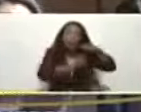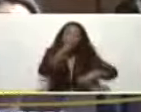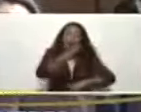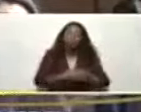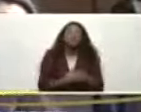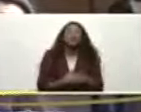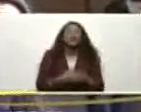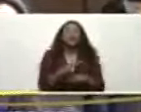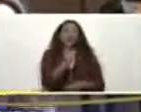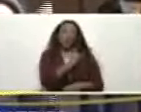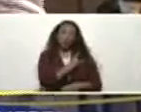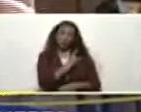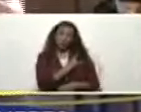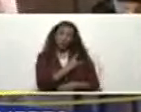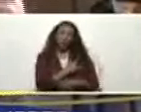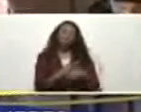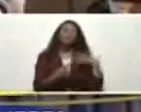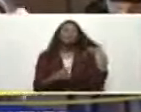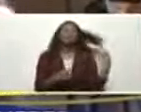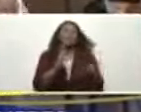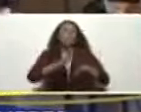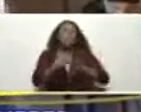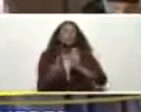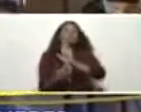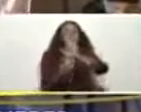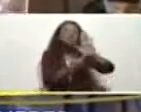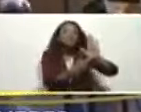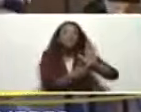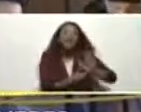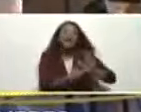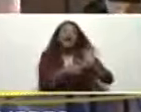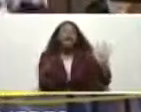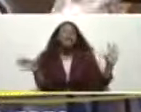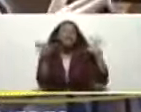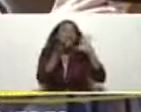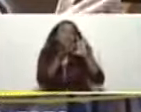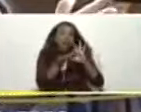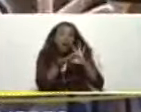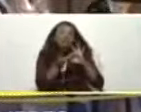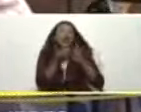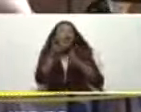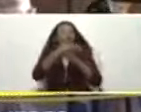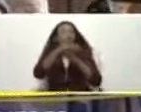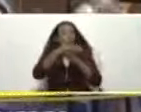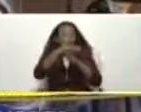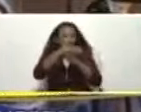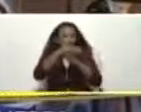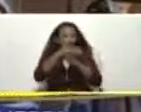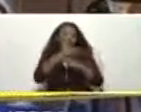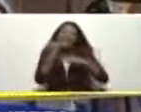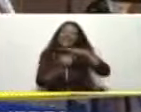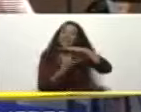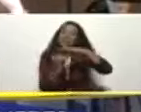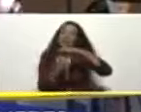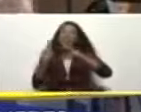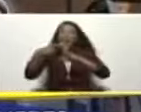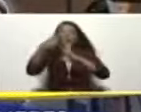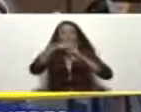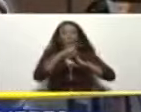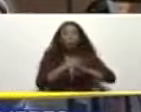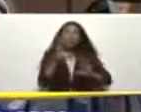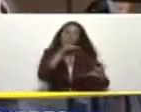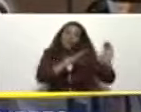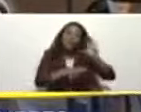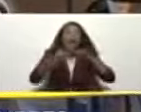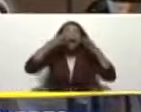cabo en la universidad, porque esto representa alianzas en colaboraciones institucionales para hacer